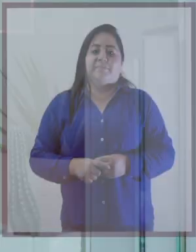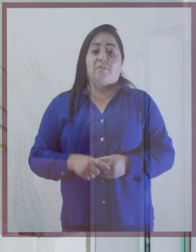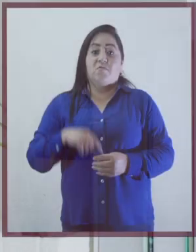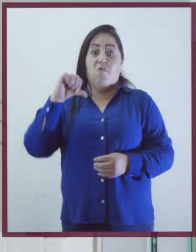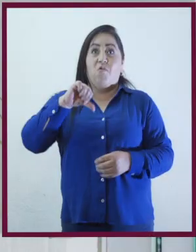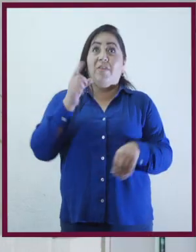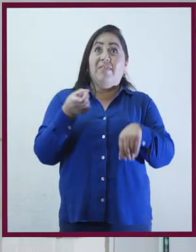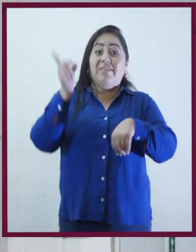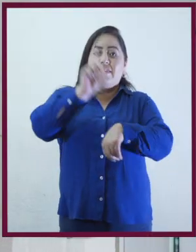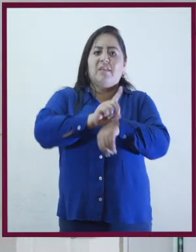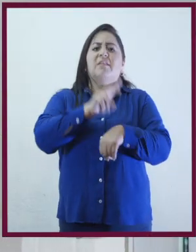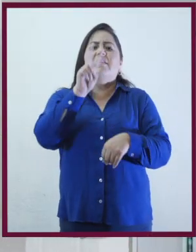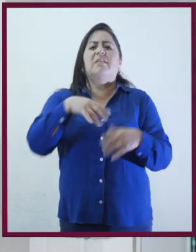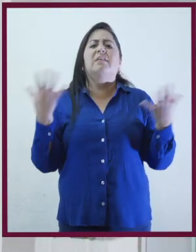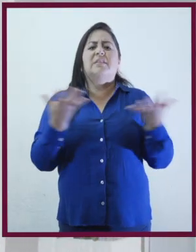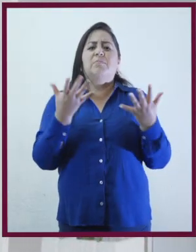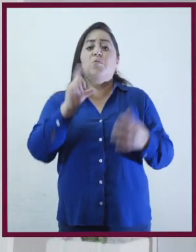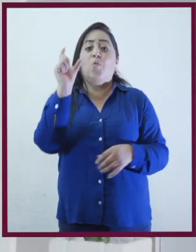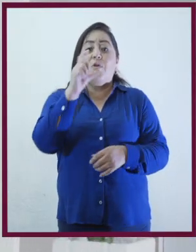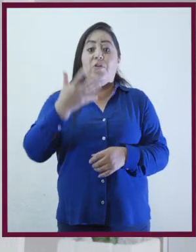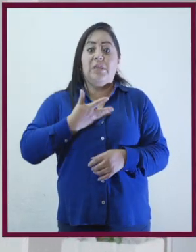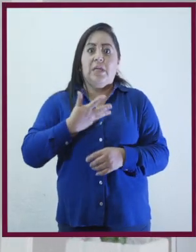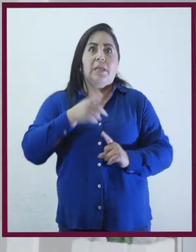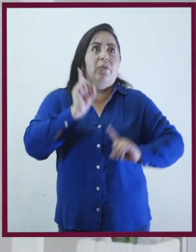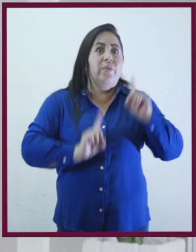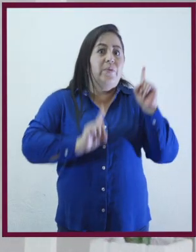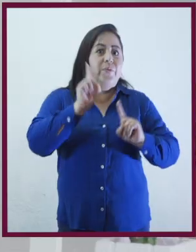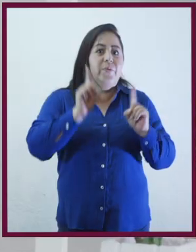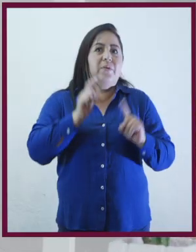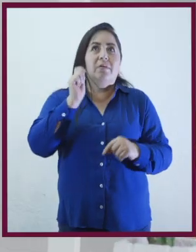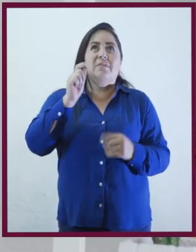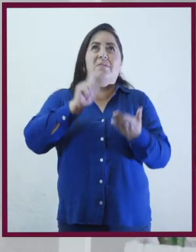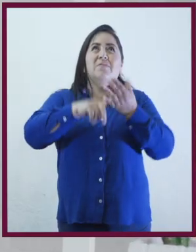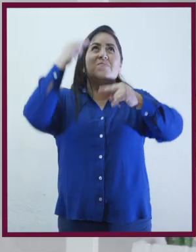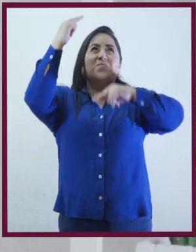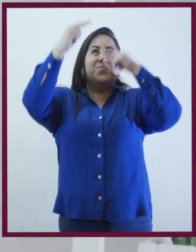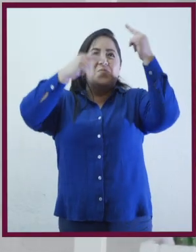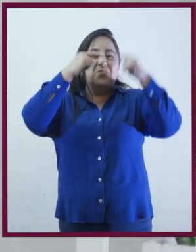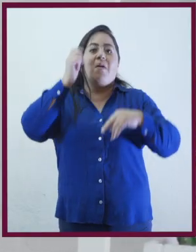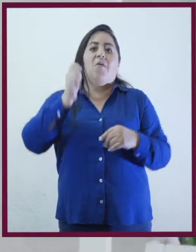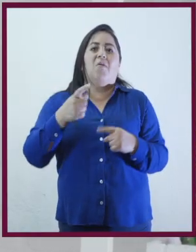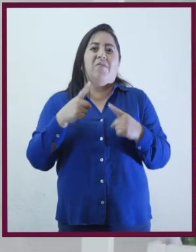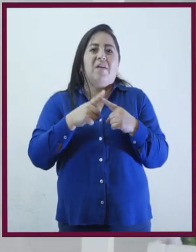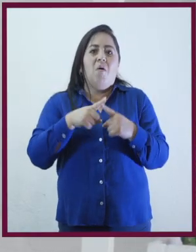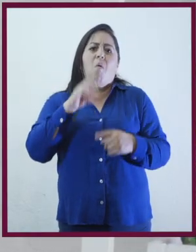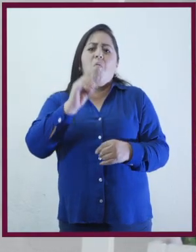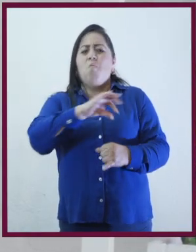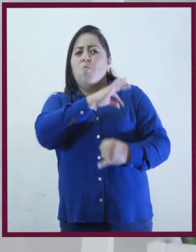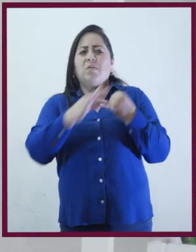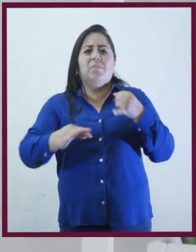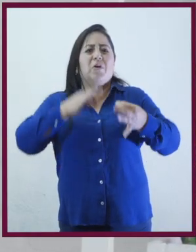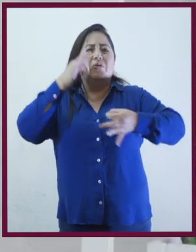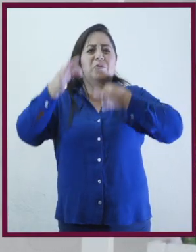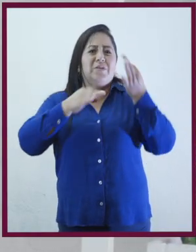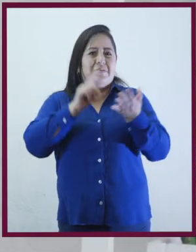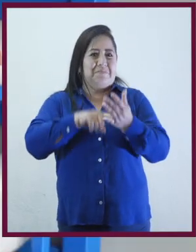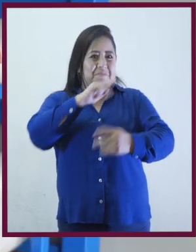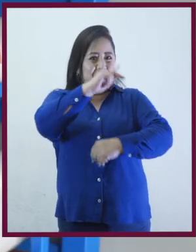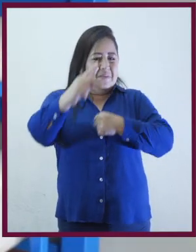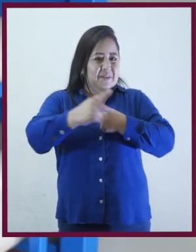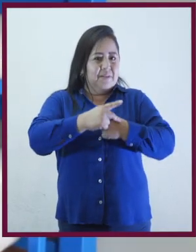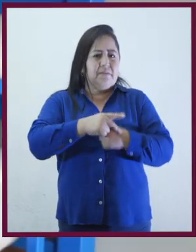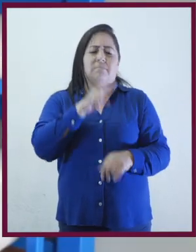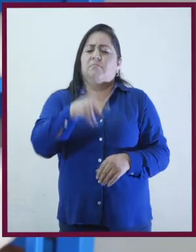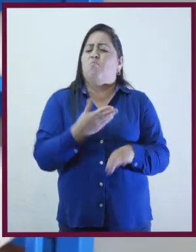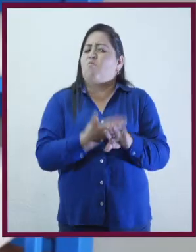Hoy en día, ¿qué hacemos cuando tenemos una duda acerca del clima, de la tarea o de las últimas noticias del país?